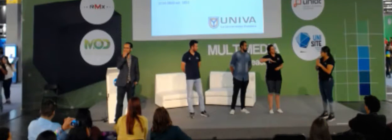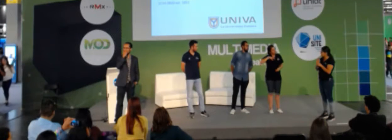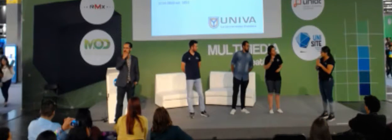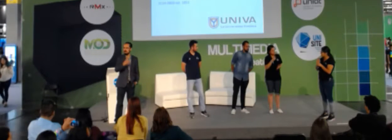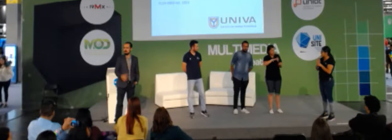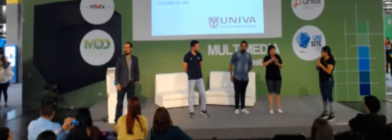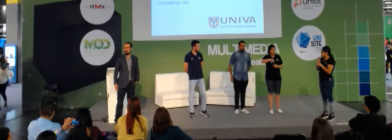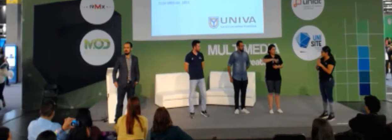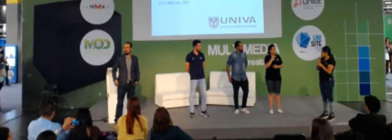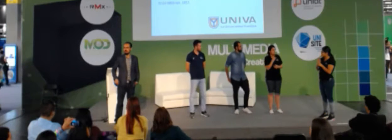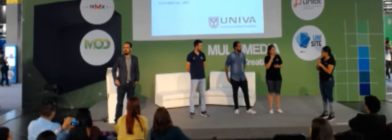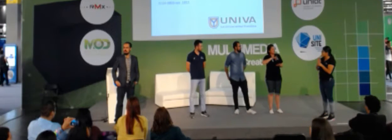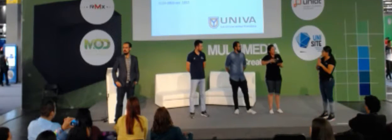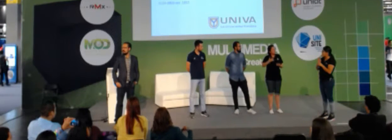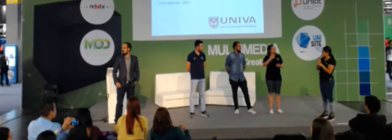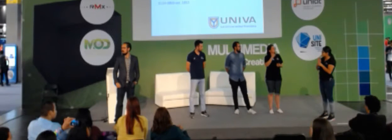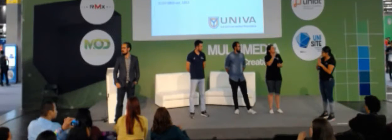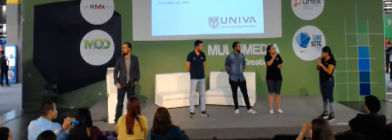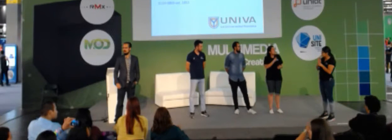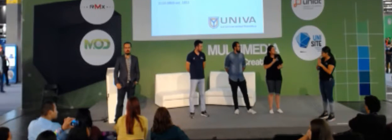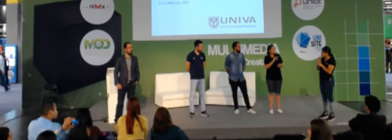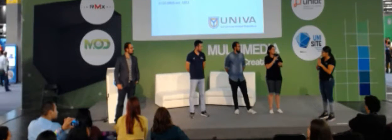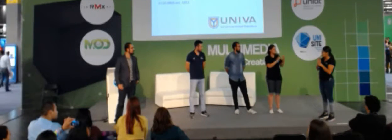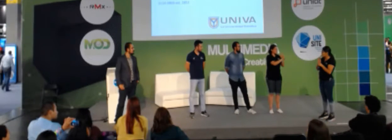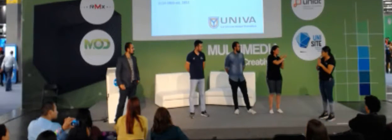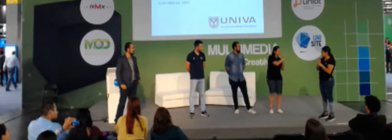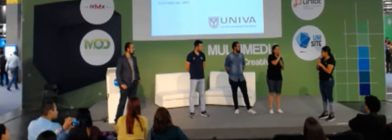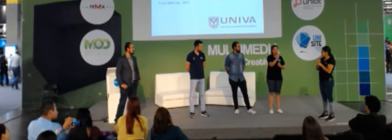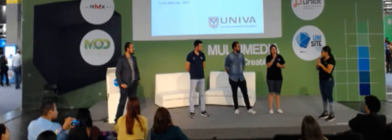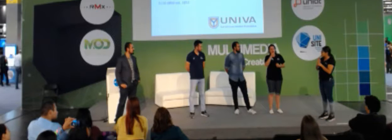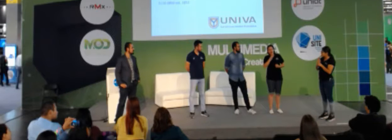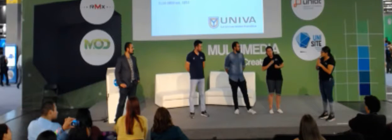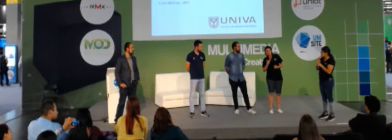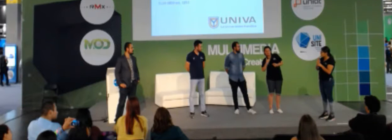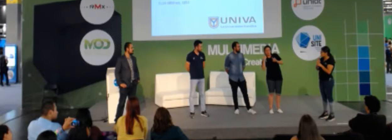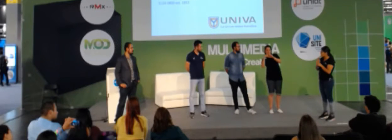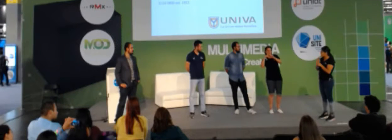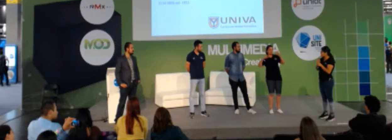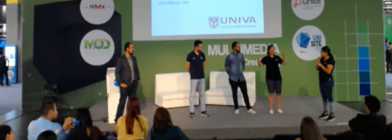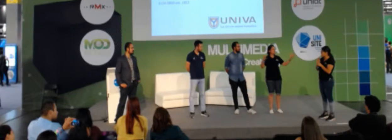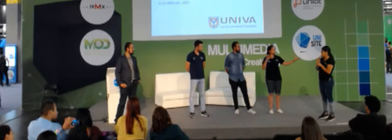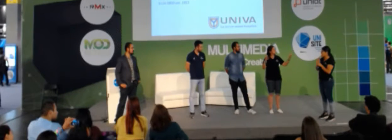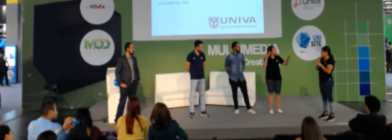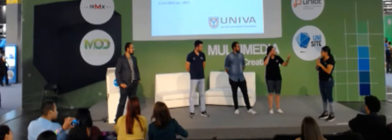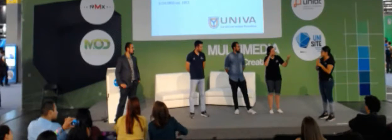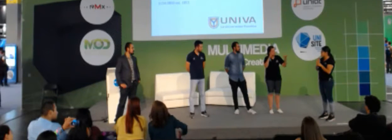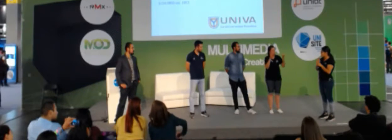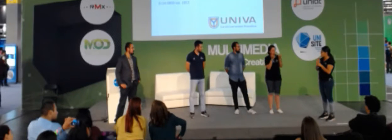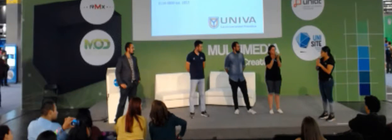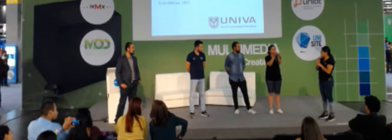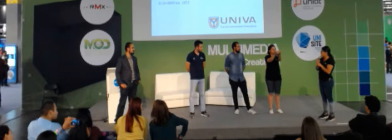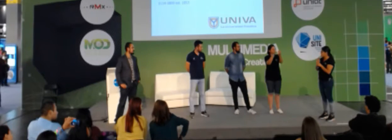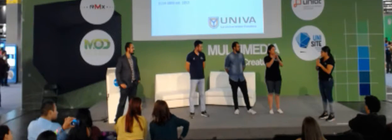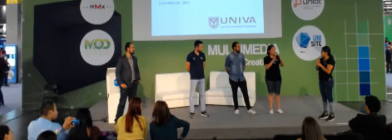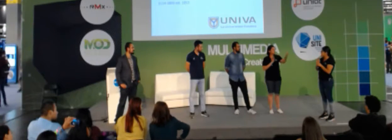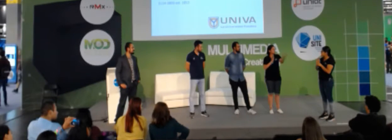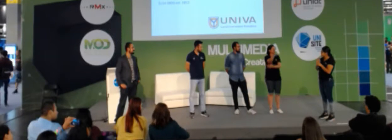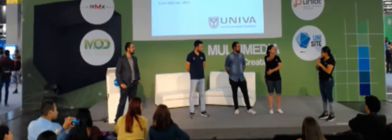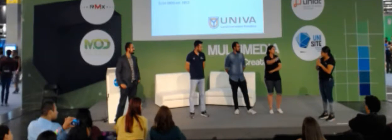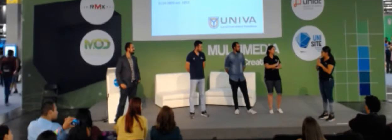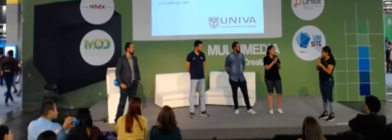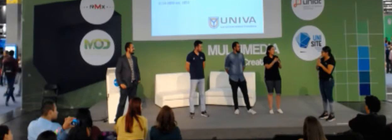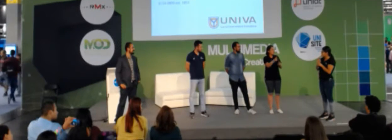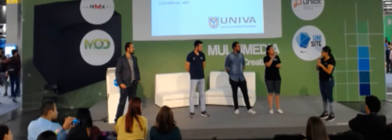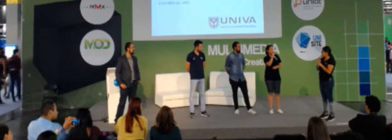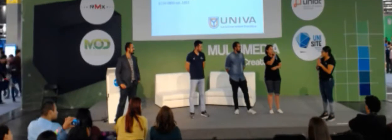en el camino y en el proceso, gracias al esfuerzo y la lucha, sobre todo el compromiso que tenemos todavía como comunidad,